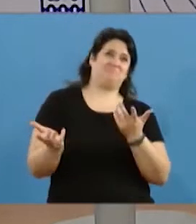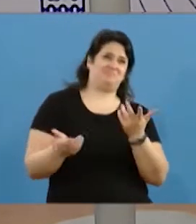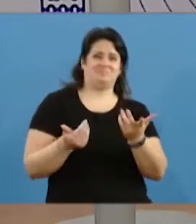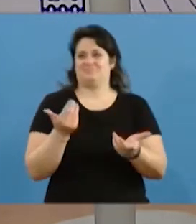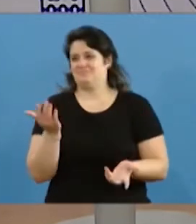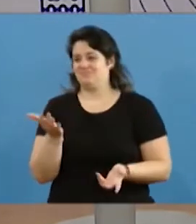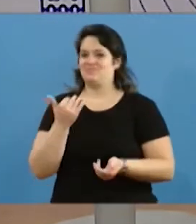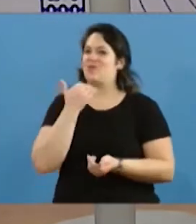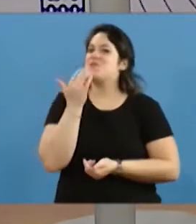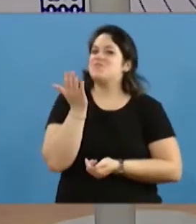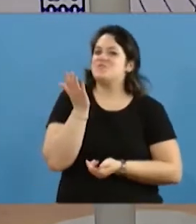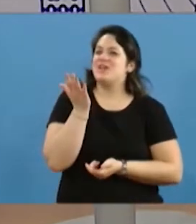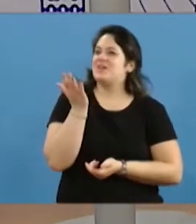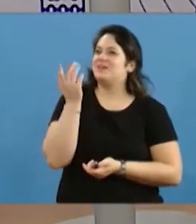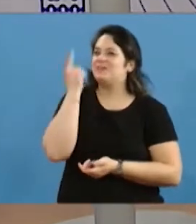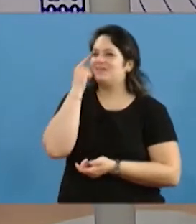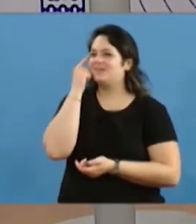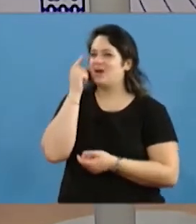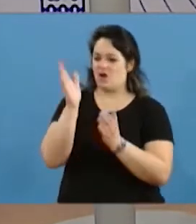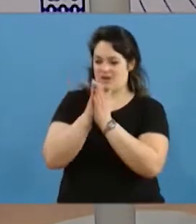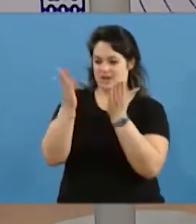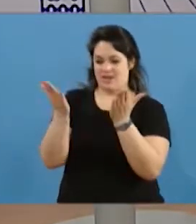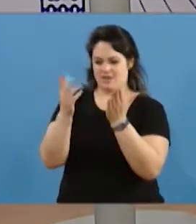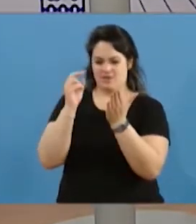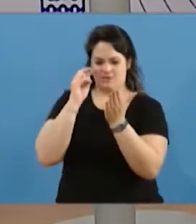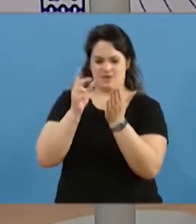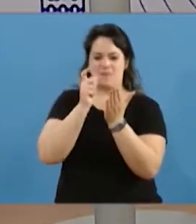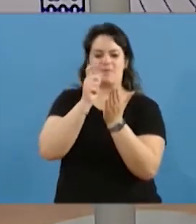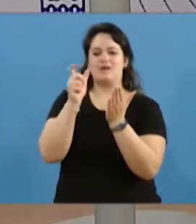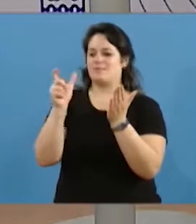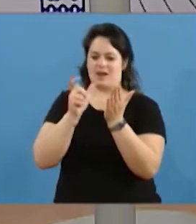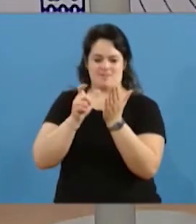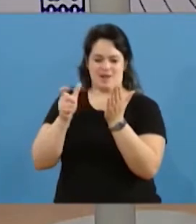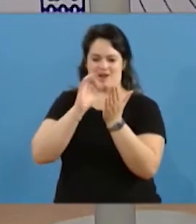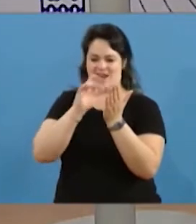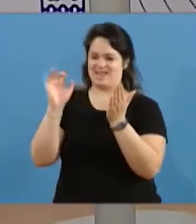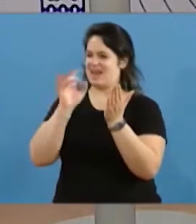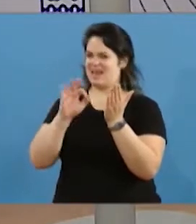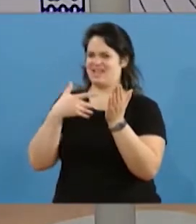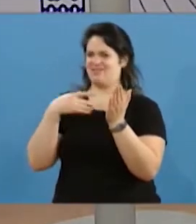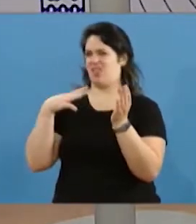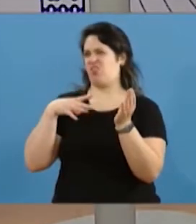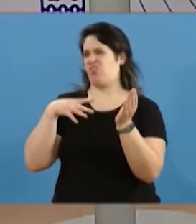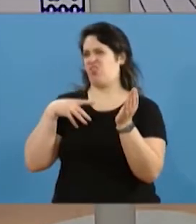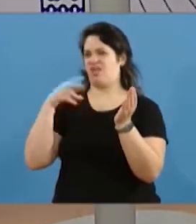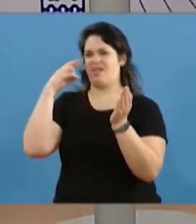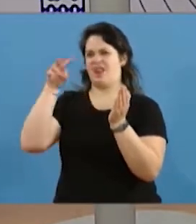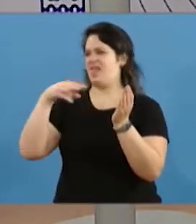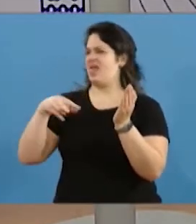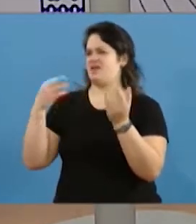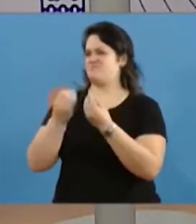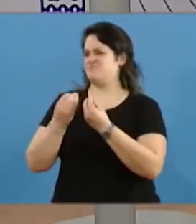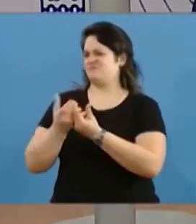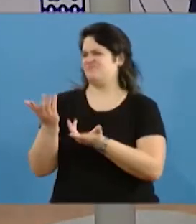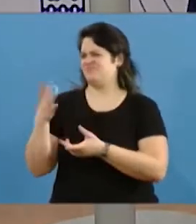Yo a veces le miro los libros cuando tienen muchas palabras, muchas letras, y por ahí me da fiaca leer señas. Bueno, y